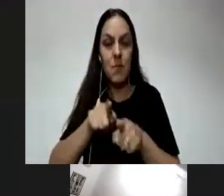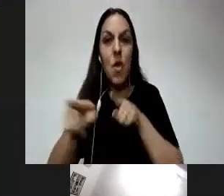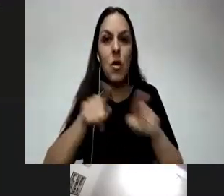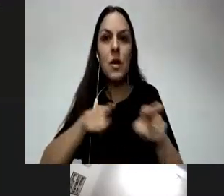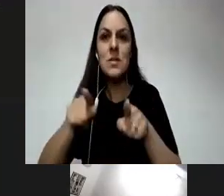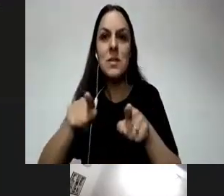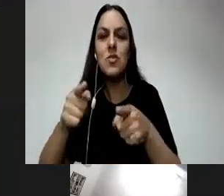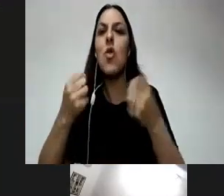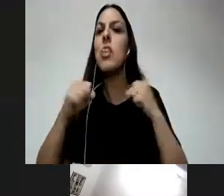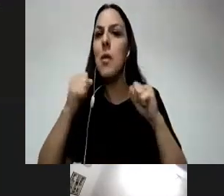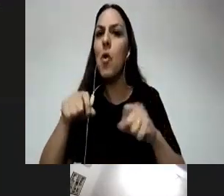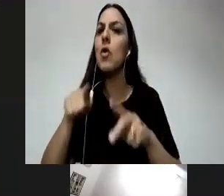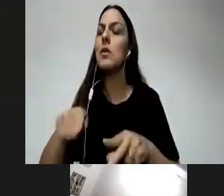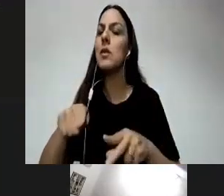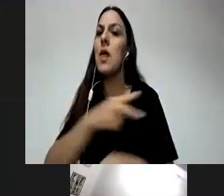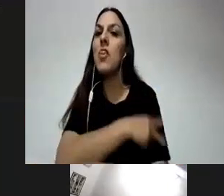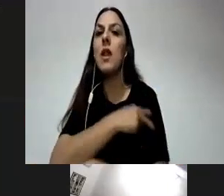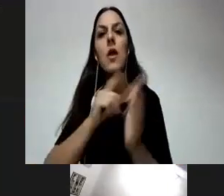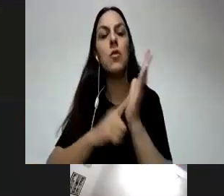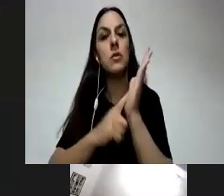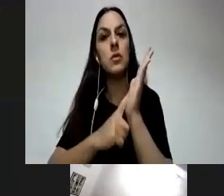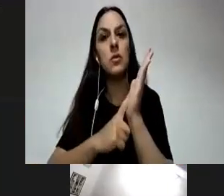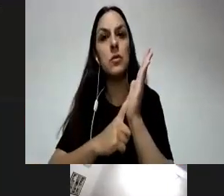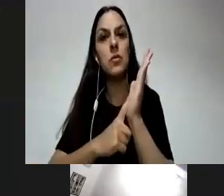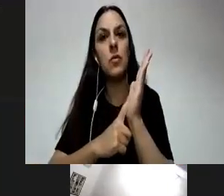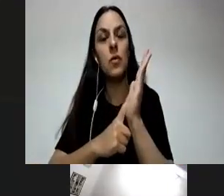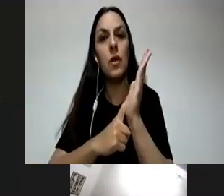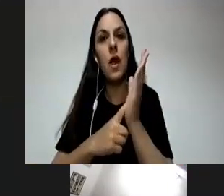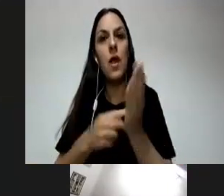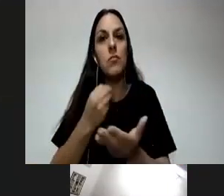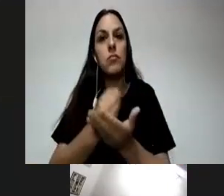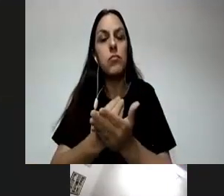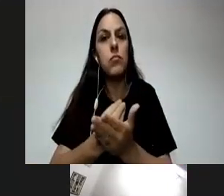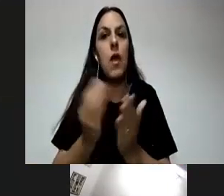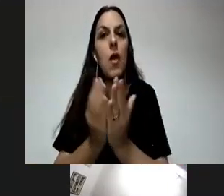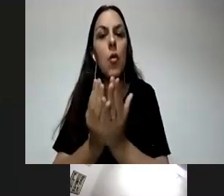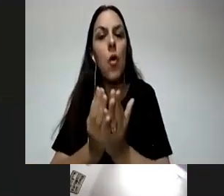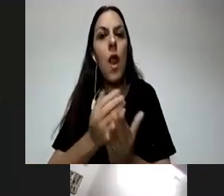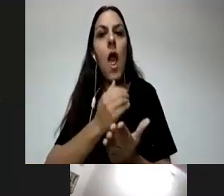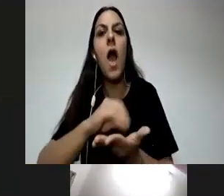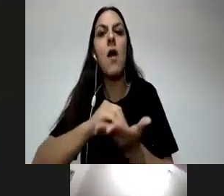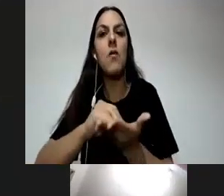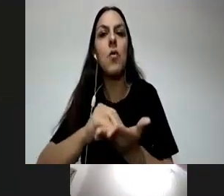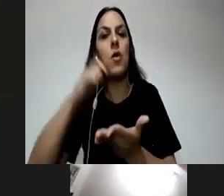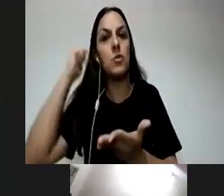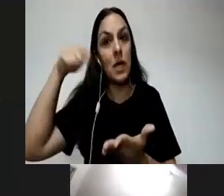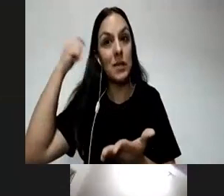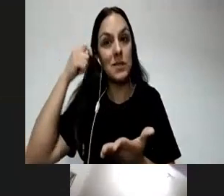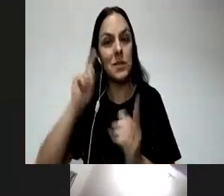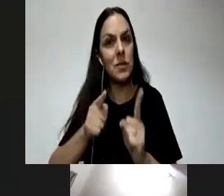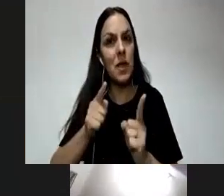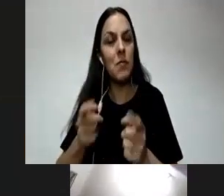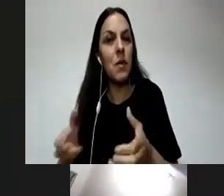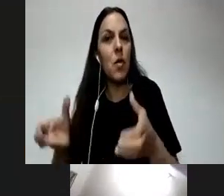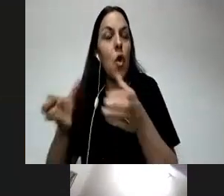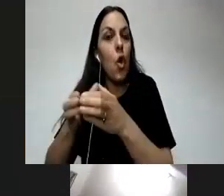Delegado titular en representación del Colegio de Abogados de San Isidro ante la Comisión Interdepartamental de Discapacidad de la